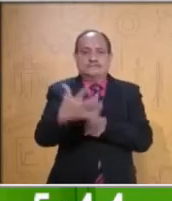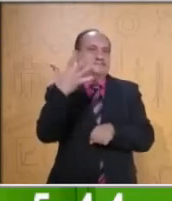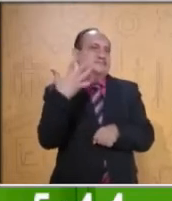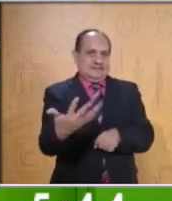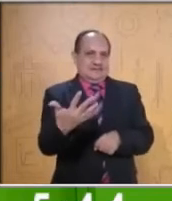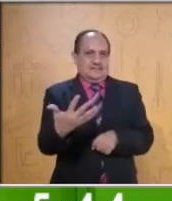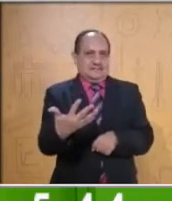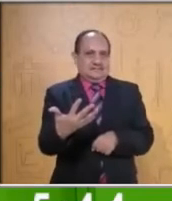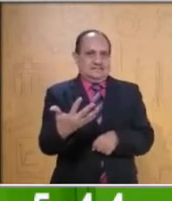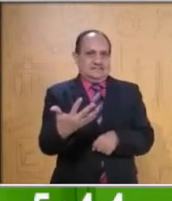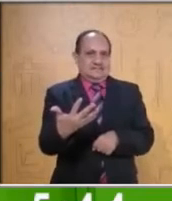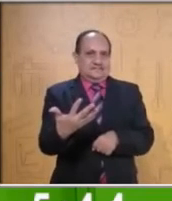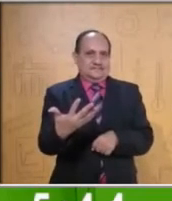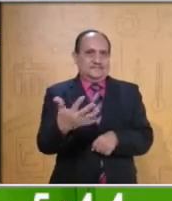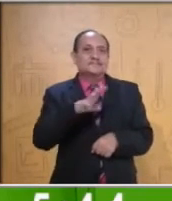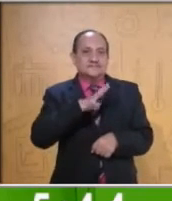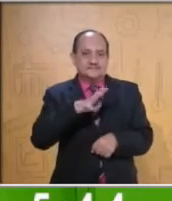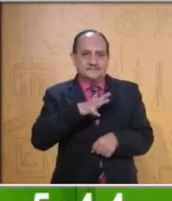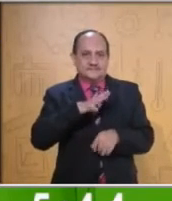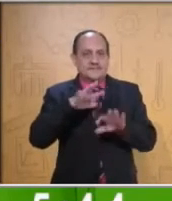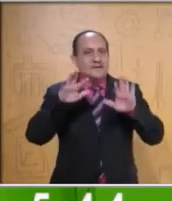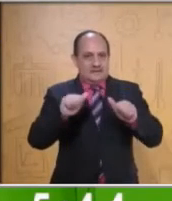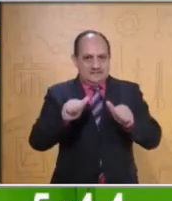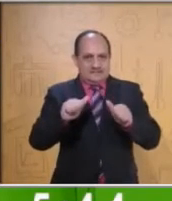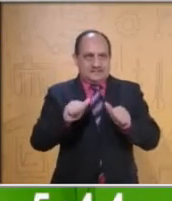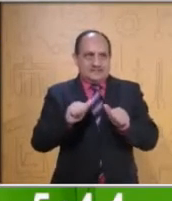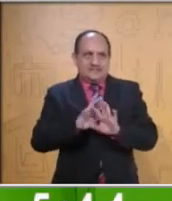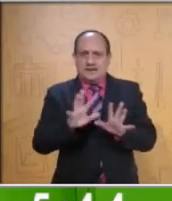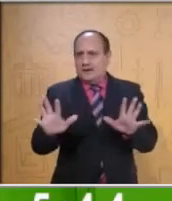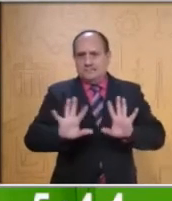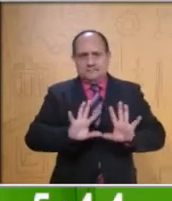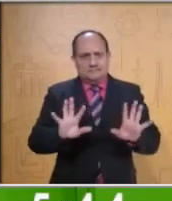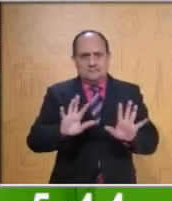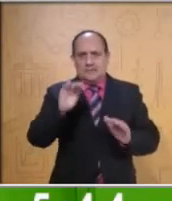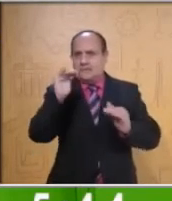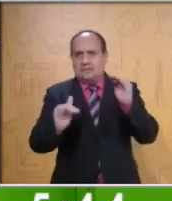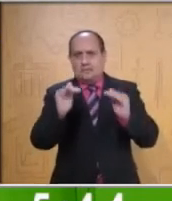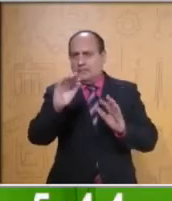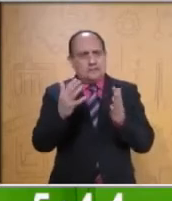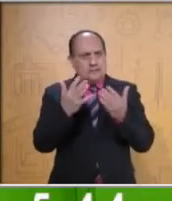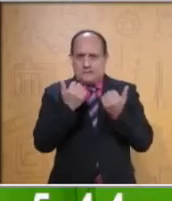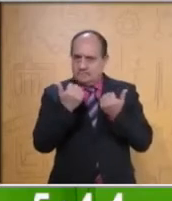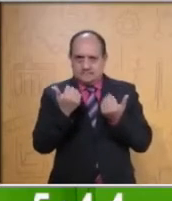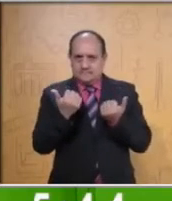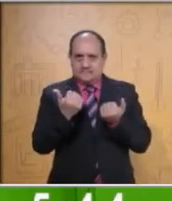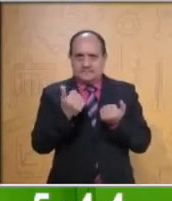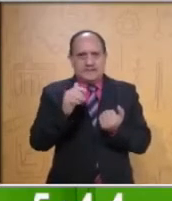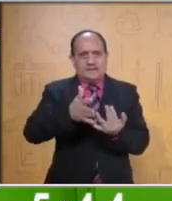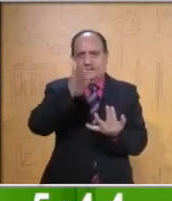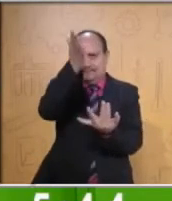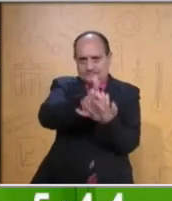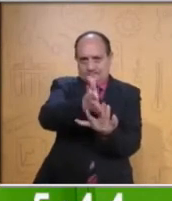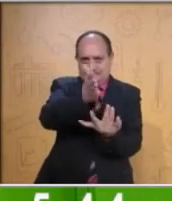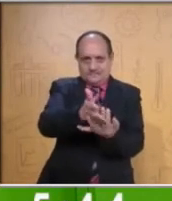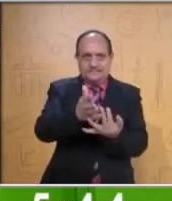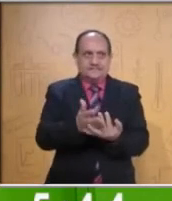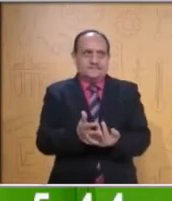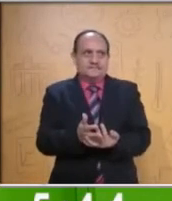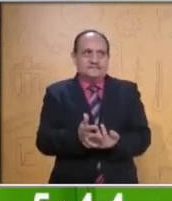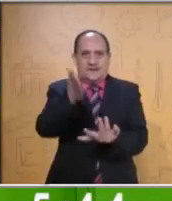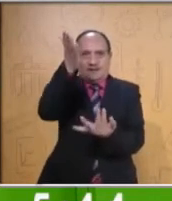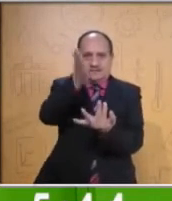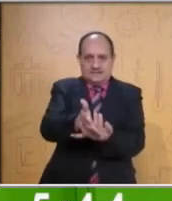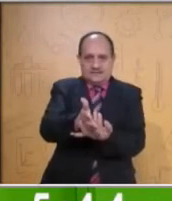5. Aquí tengo, ya no obtendrías promedio, pues solo pues son datos impares, y al centro queda